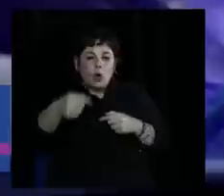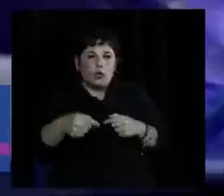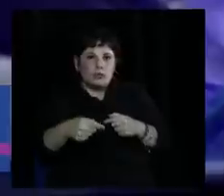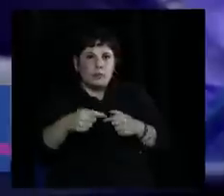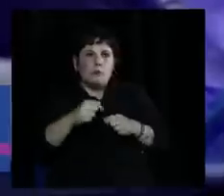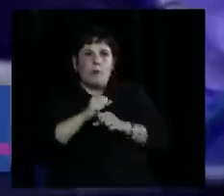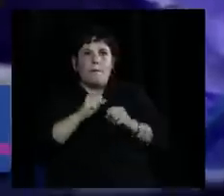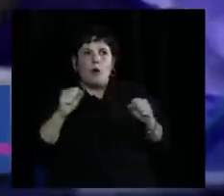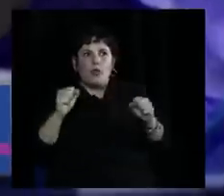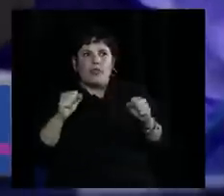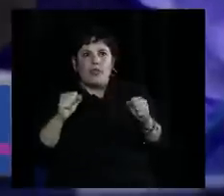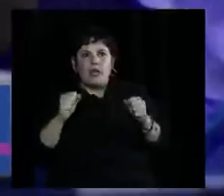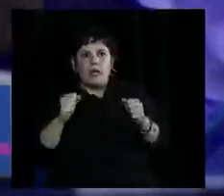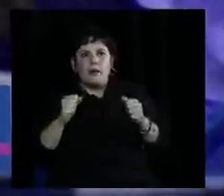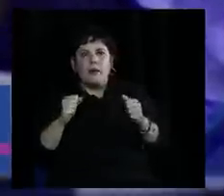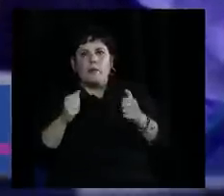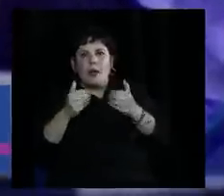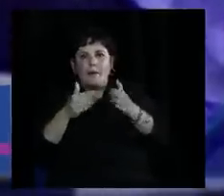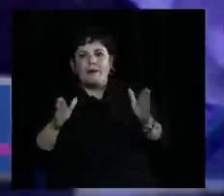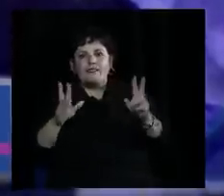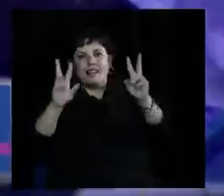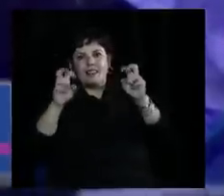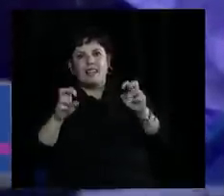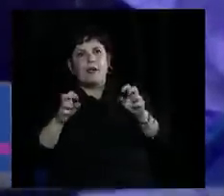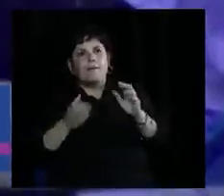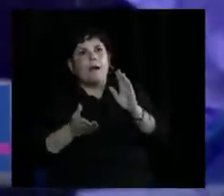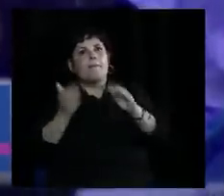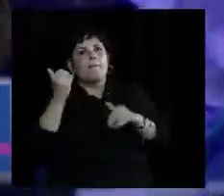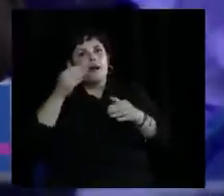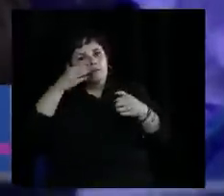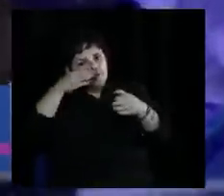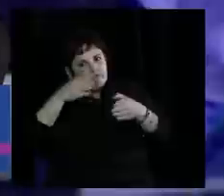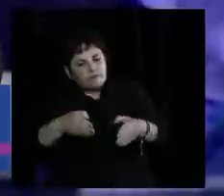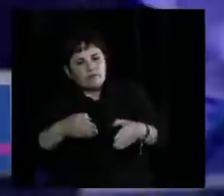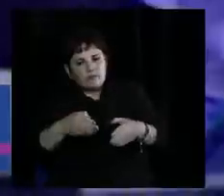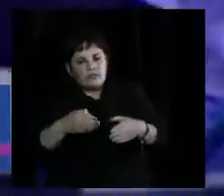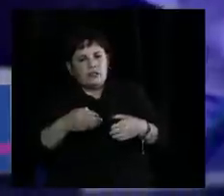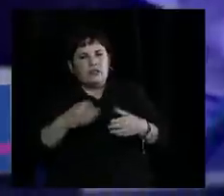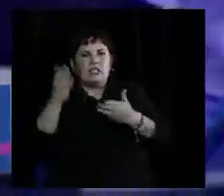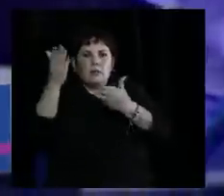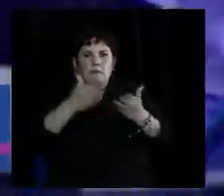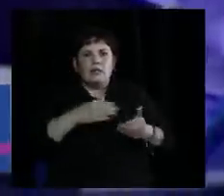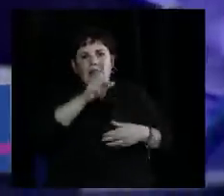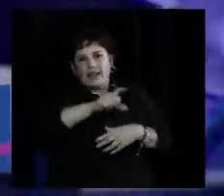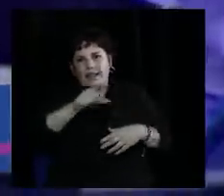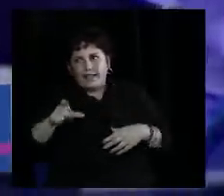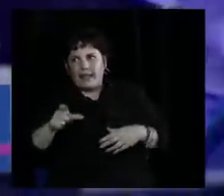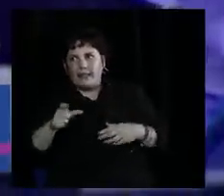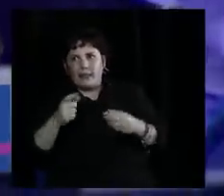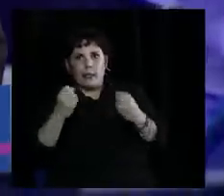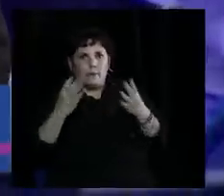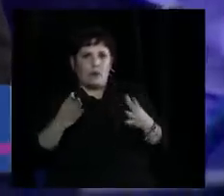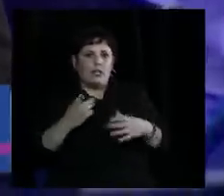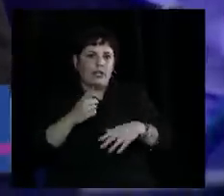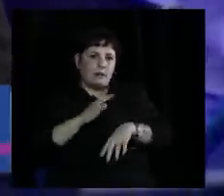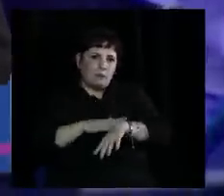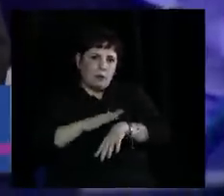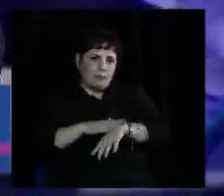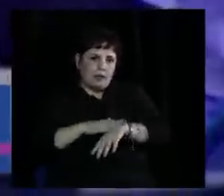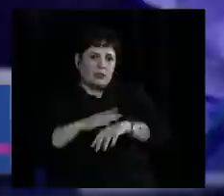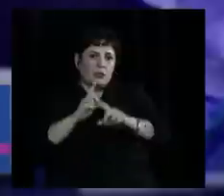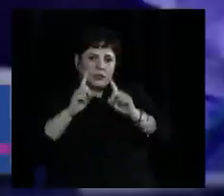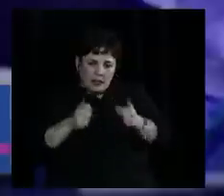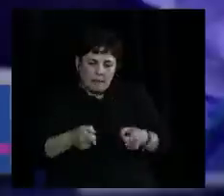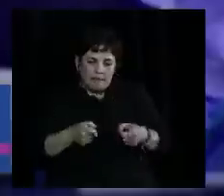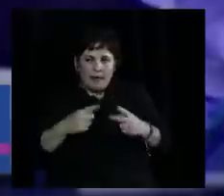estaría bueno introducir este tema más centralmente, incluso traer a invitar gente, porque es tiempo también,